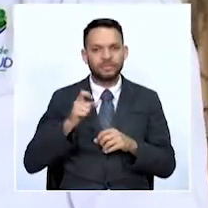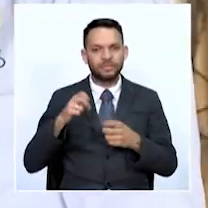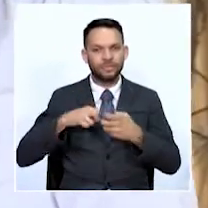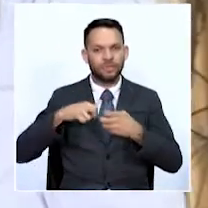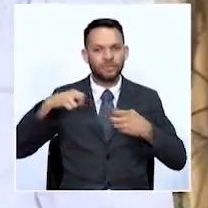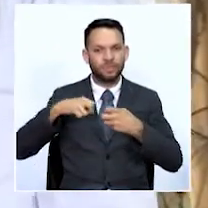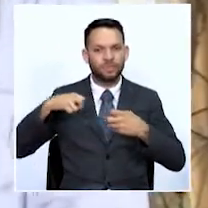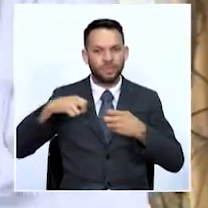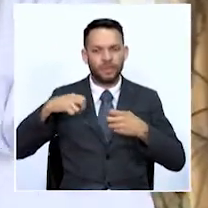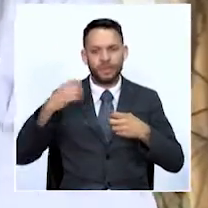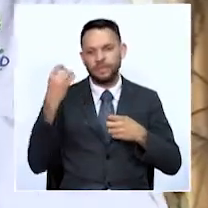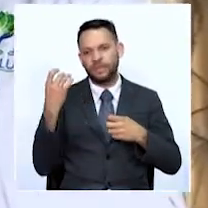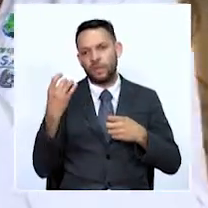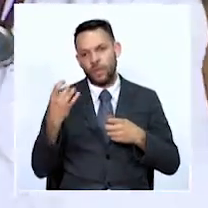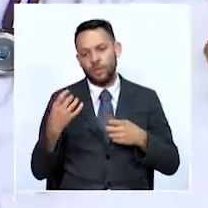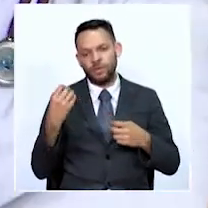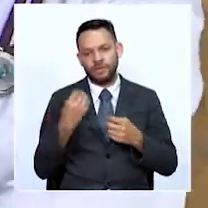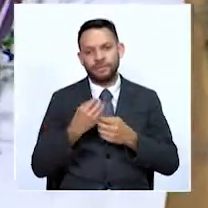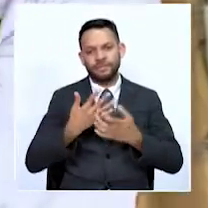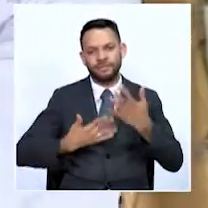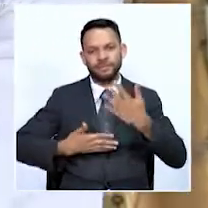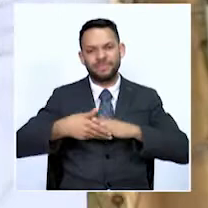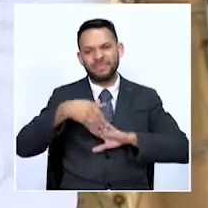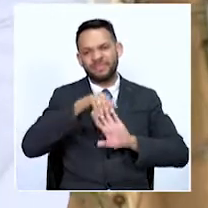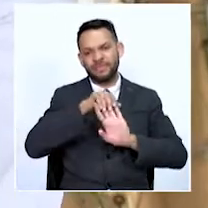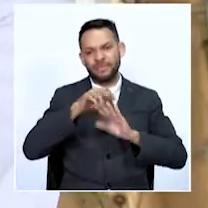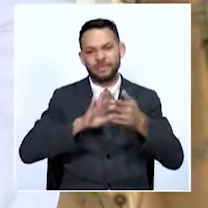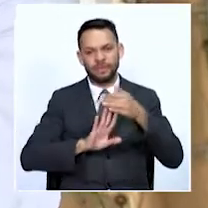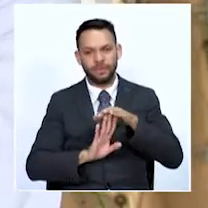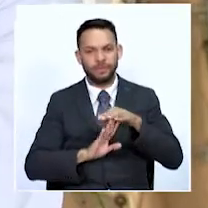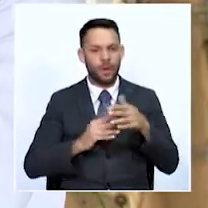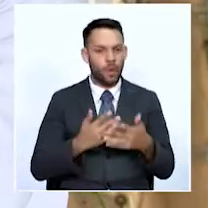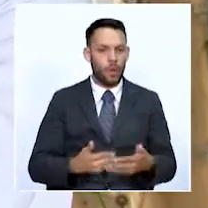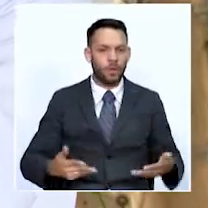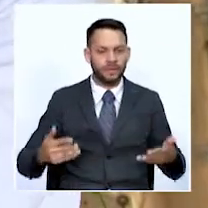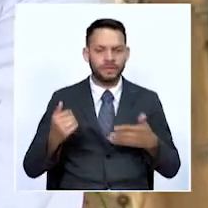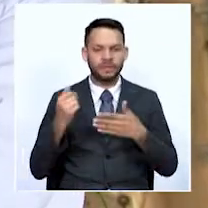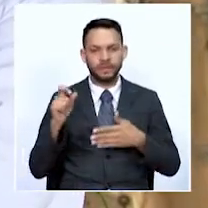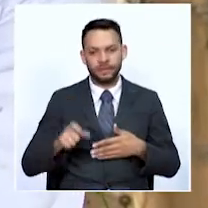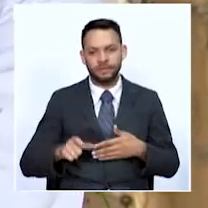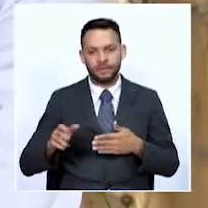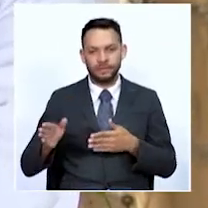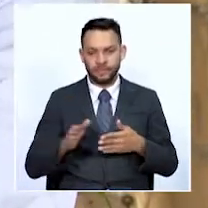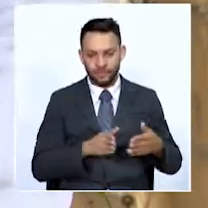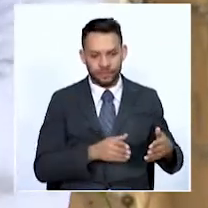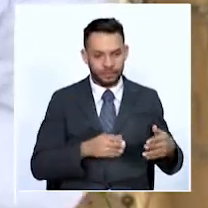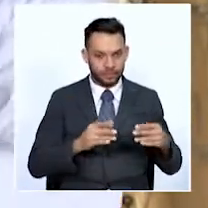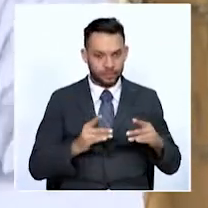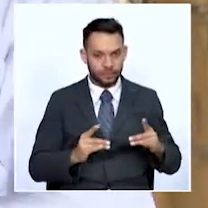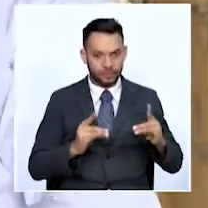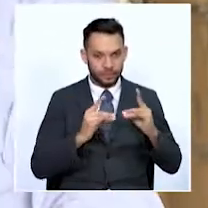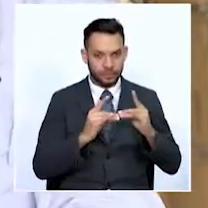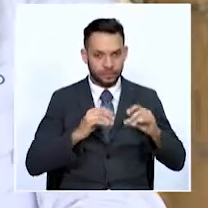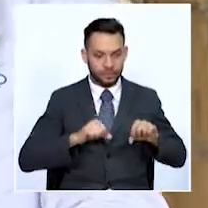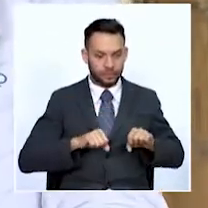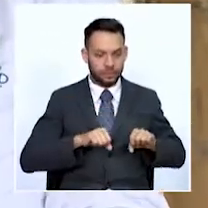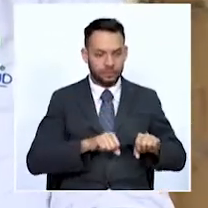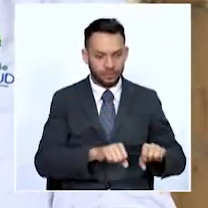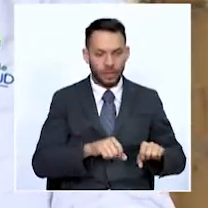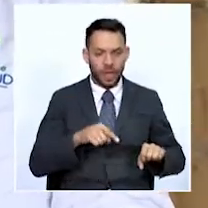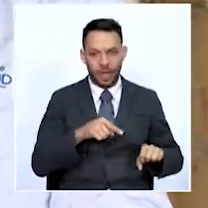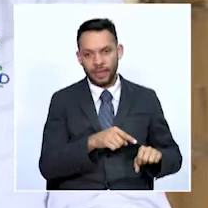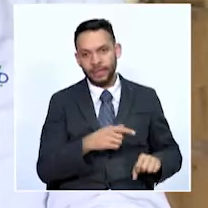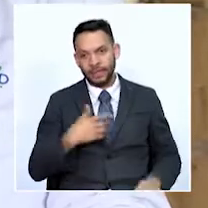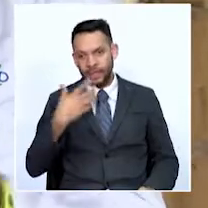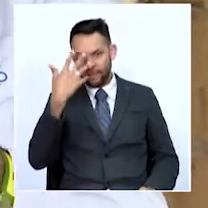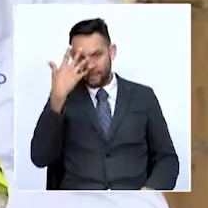brazo. Clínicamente vamos a evaluar. Aquí en la camilla hay una cantidad de resultados de exámenes, pero lo último que uno debería hacer es mirar los exámenes